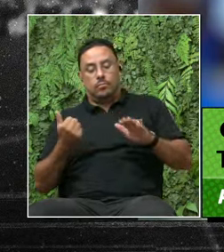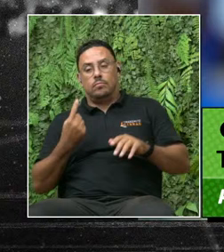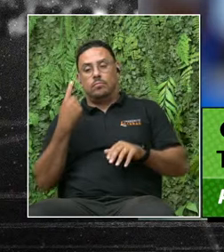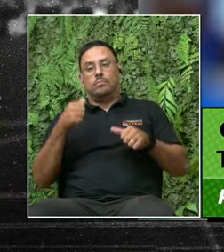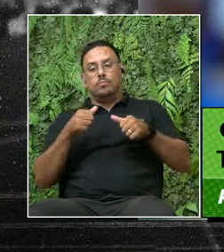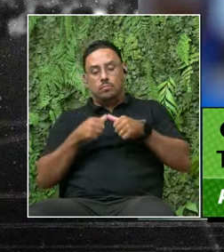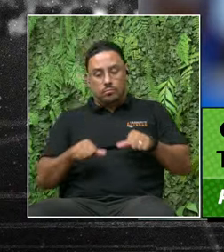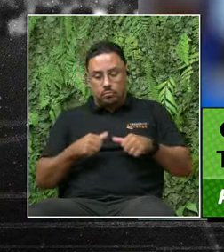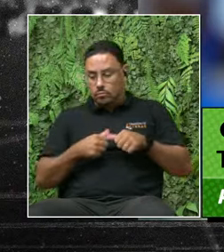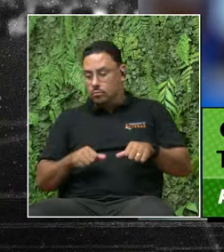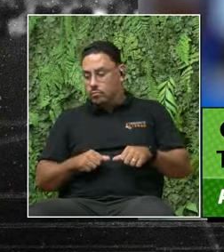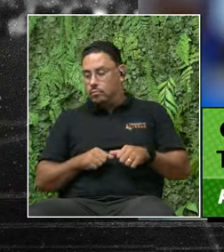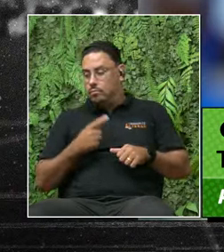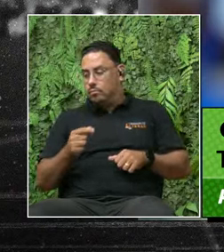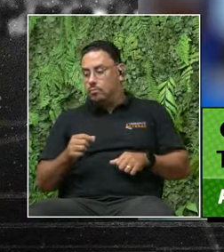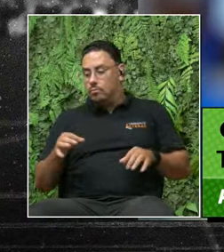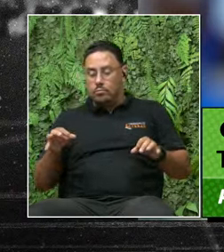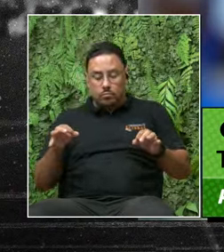Y